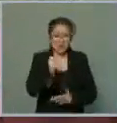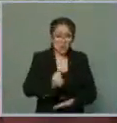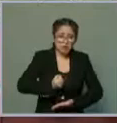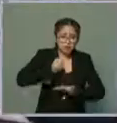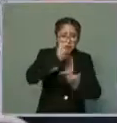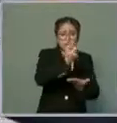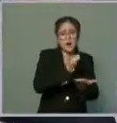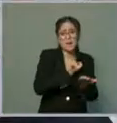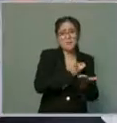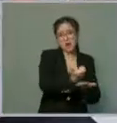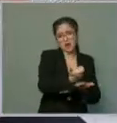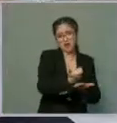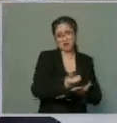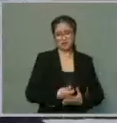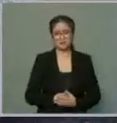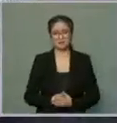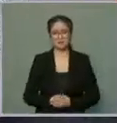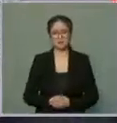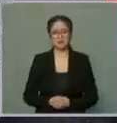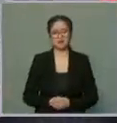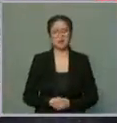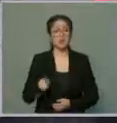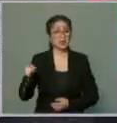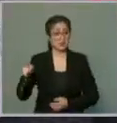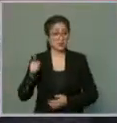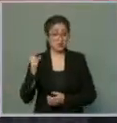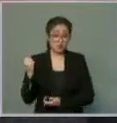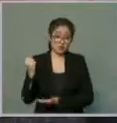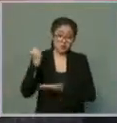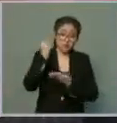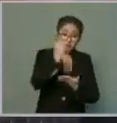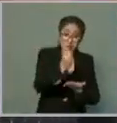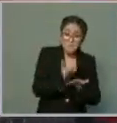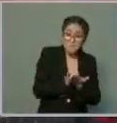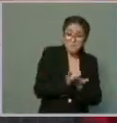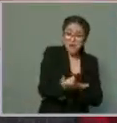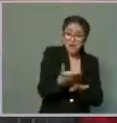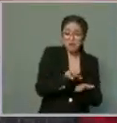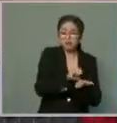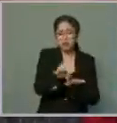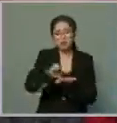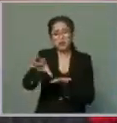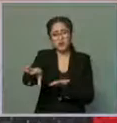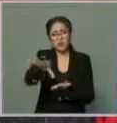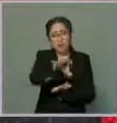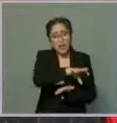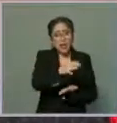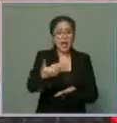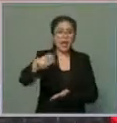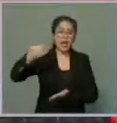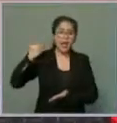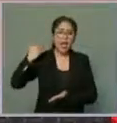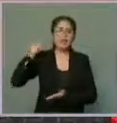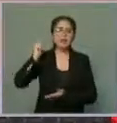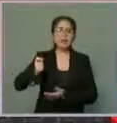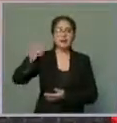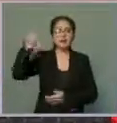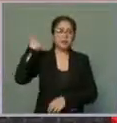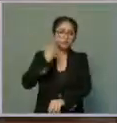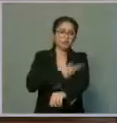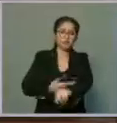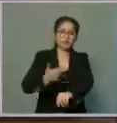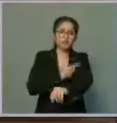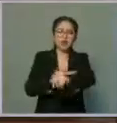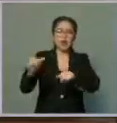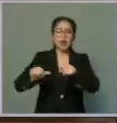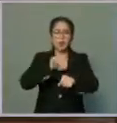presupuesto? Algo muy interesante con el presupuesto es que lo que se ha venido haciendo durante varias administraciones es aprobar un